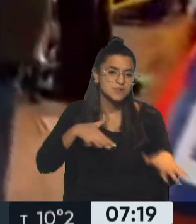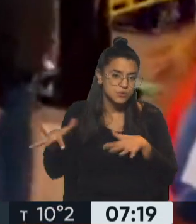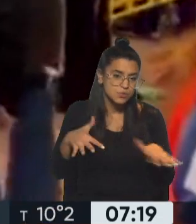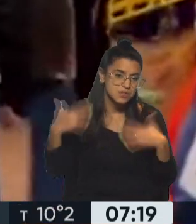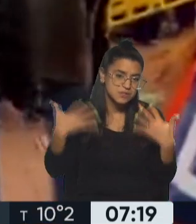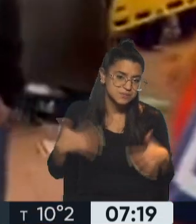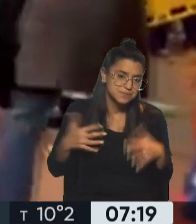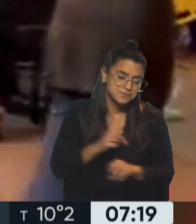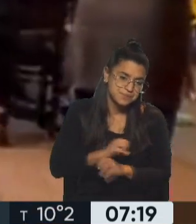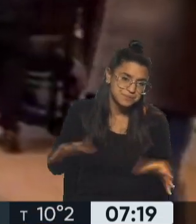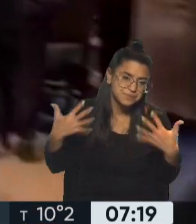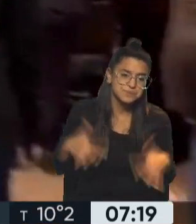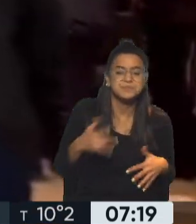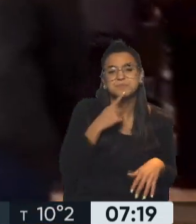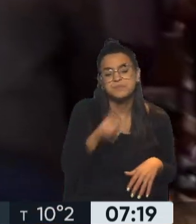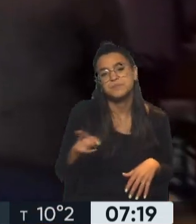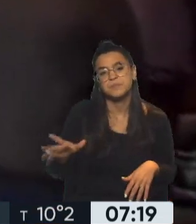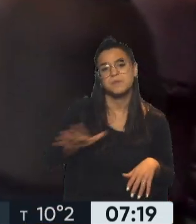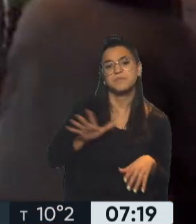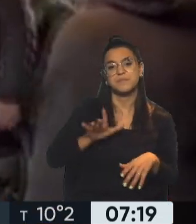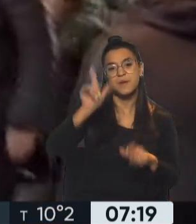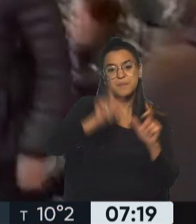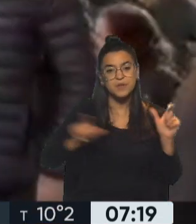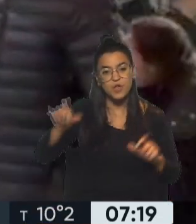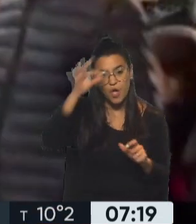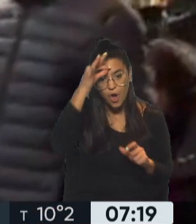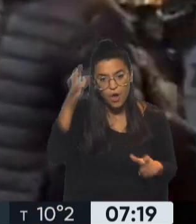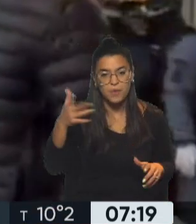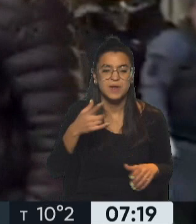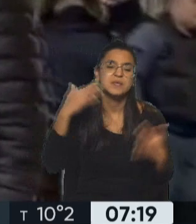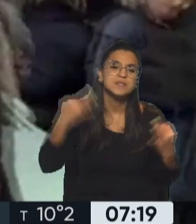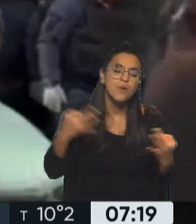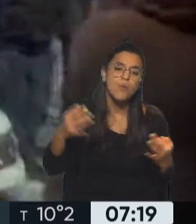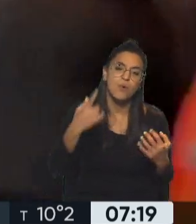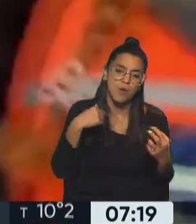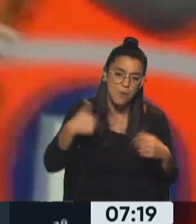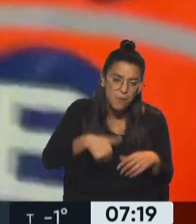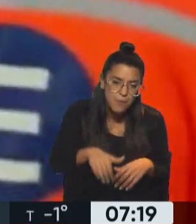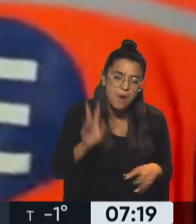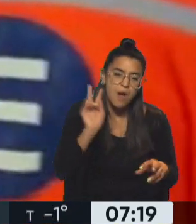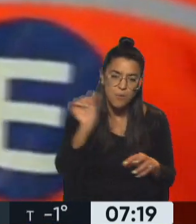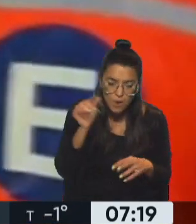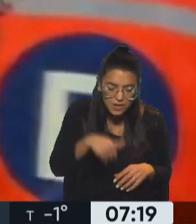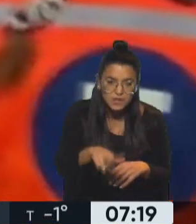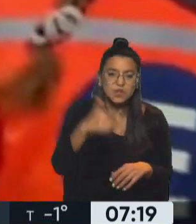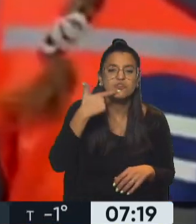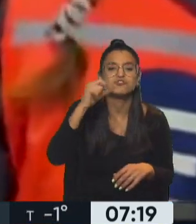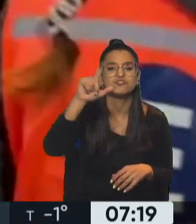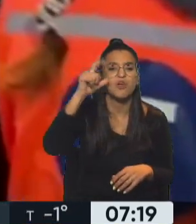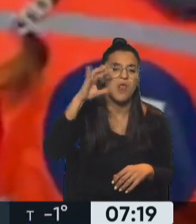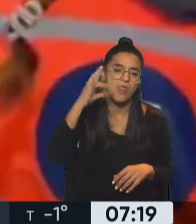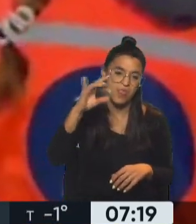dejó impactados a los protagonistas de la obra. Seguramente quizás podamos escucharla dentro de un rato a Soledad